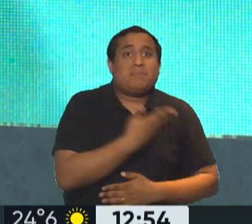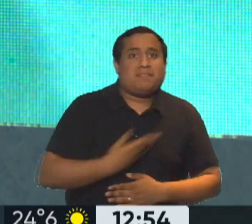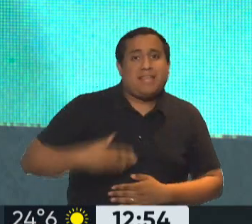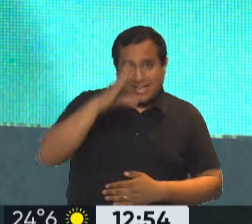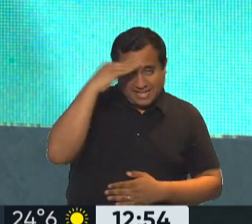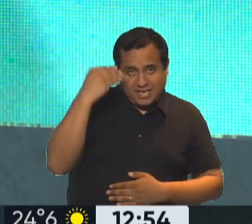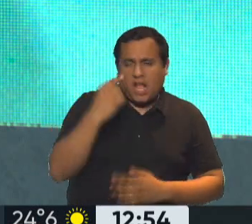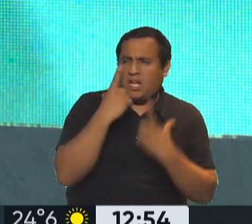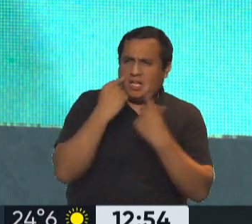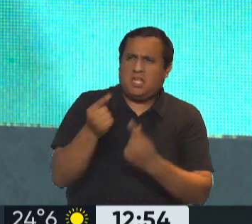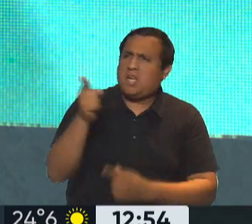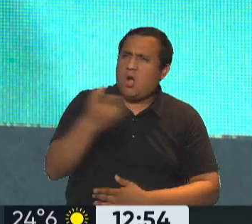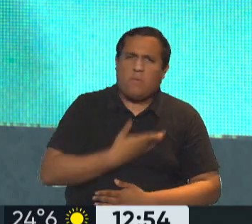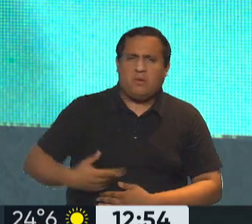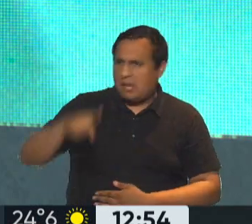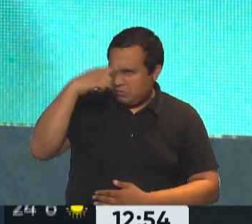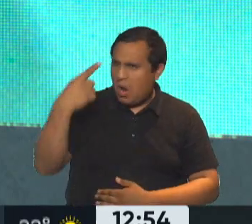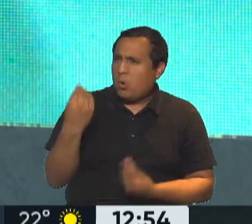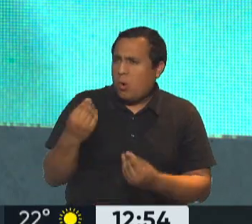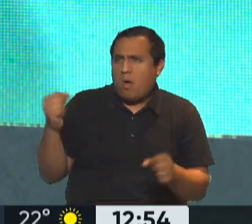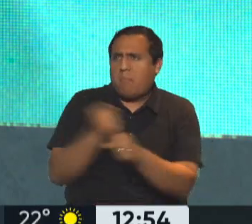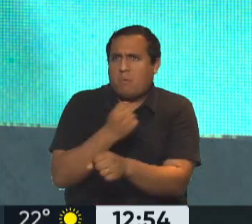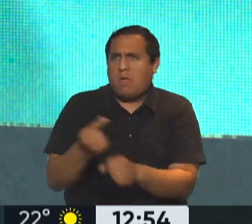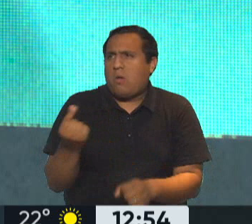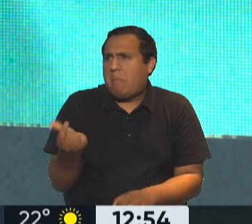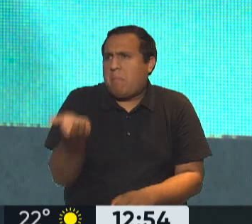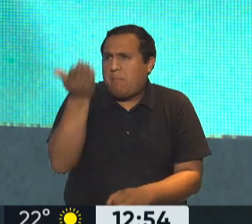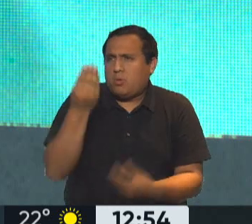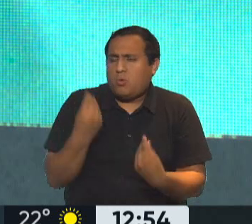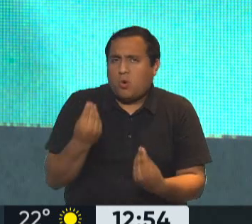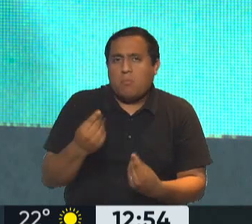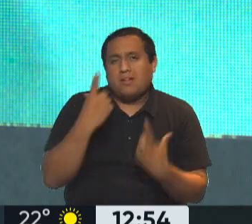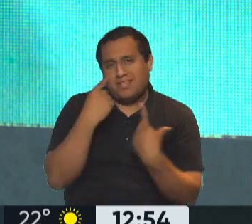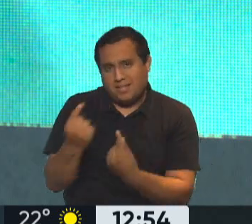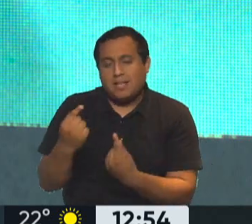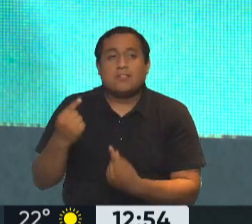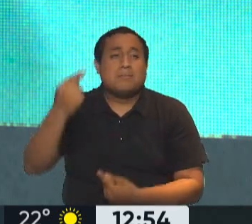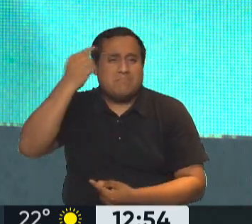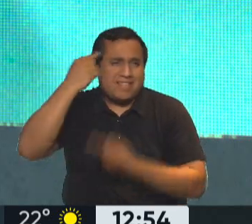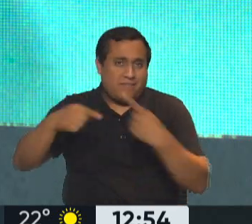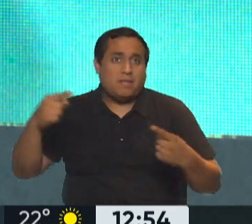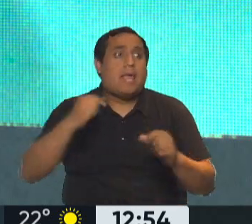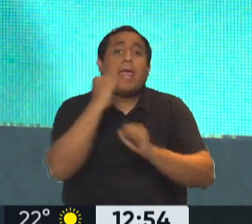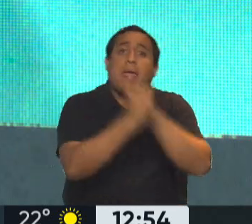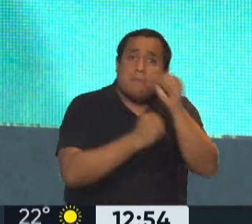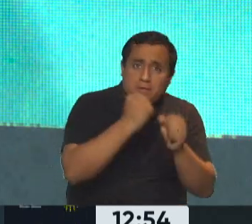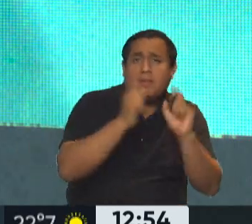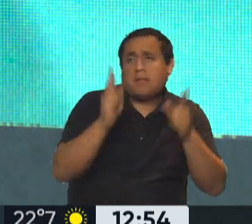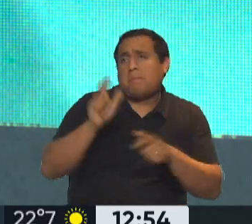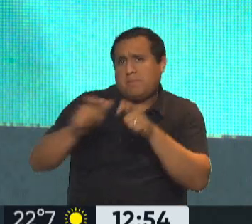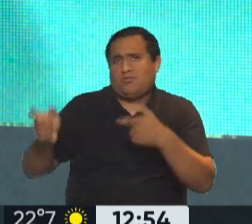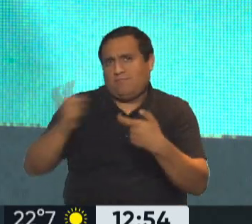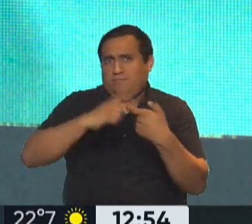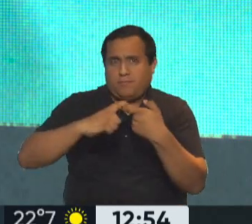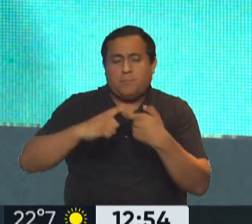Fernández de Kirchner al Gobierno Nacional por autorizar este incremento y, bueno, las versiones, las posturas de las empresas, pero también de los usuarios.